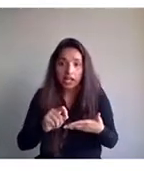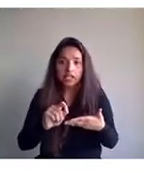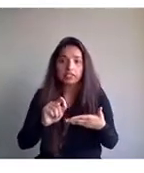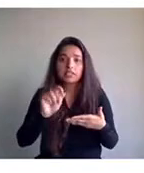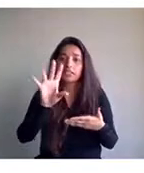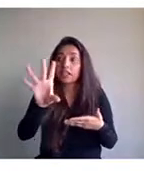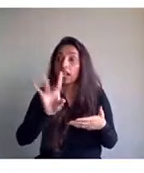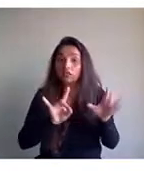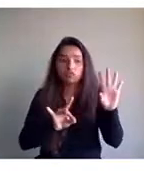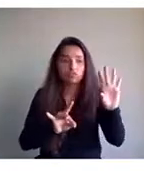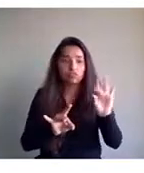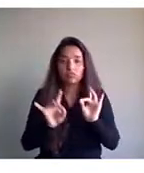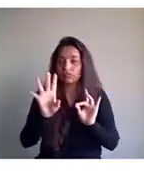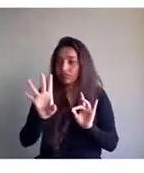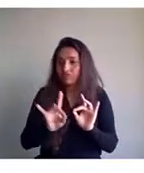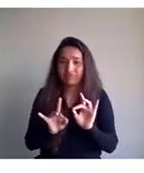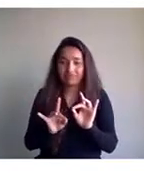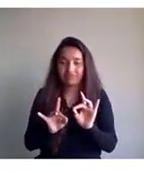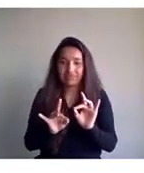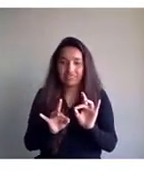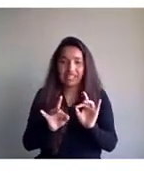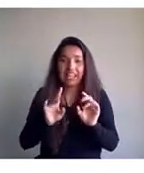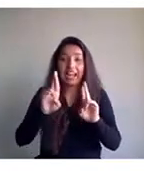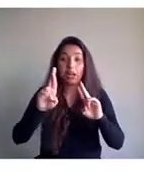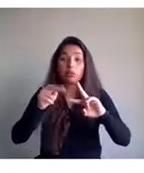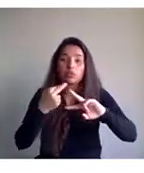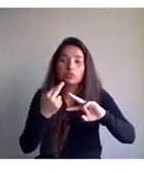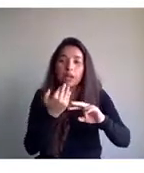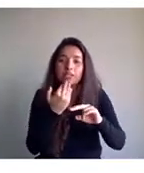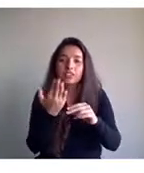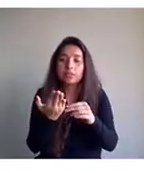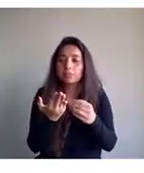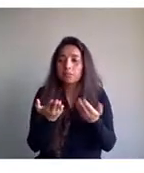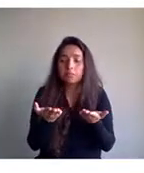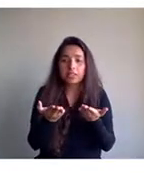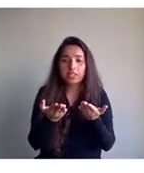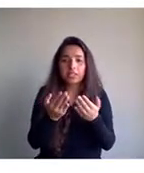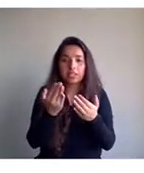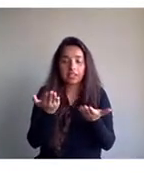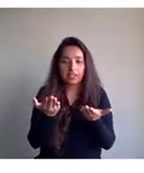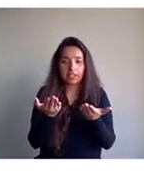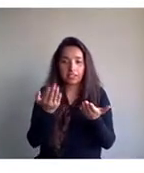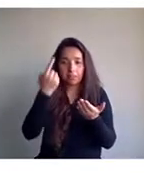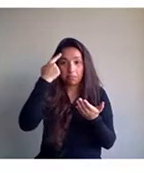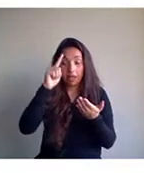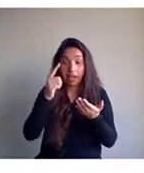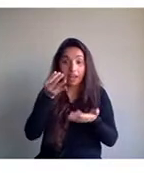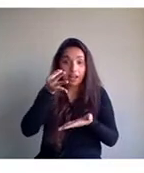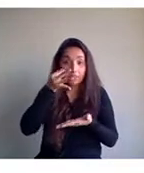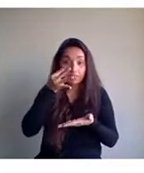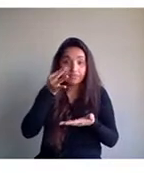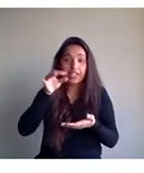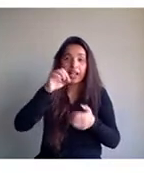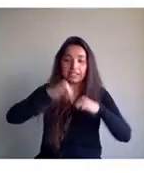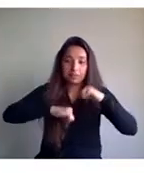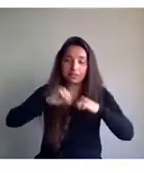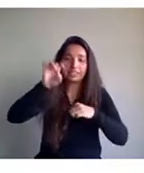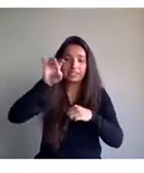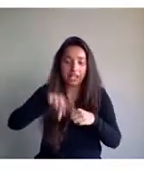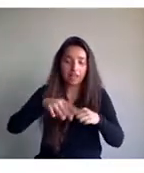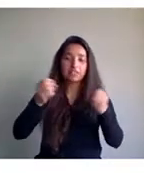política de recursos humanos de cara al humano que sea consecuente con esta visión con este enfoque estamos sosteniendo